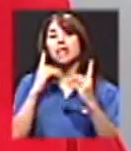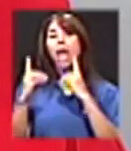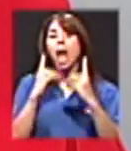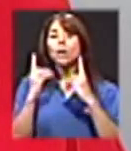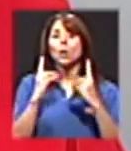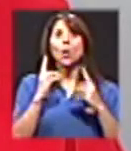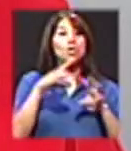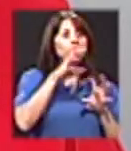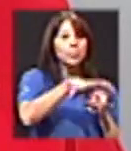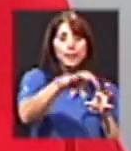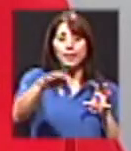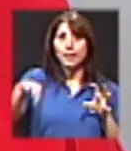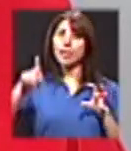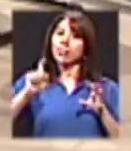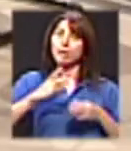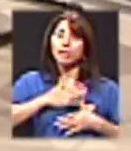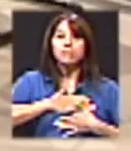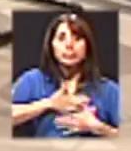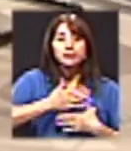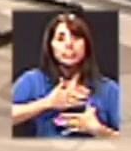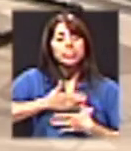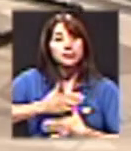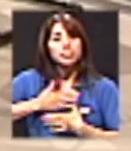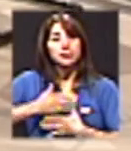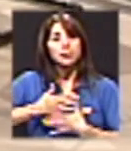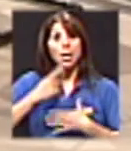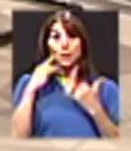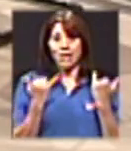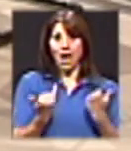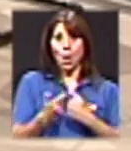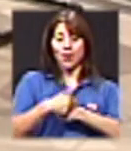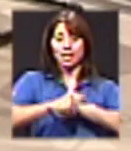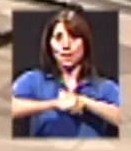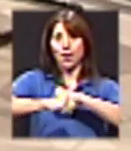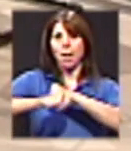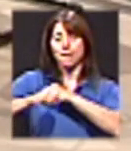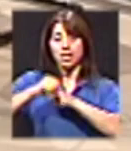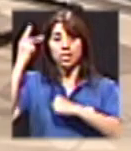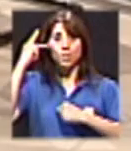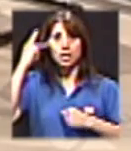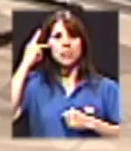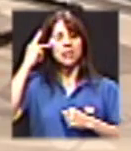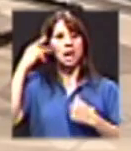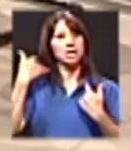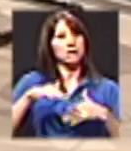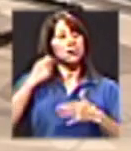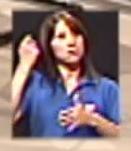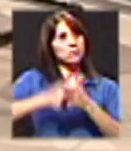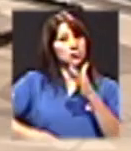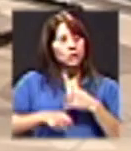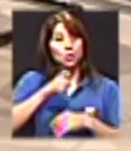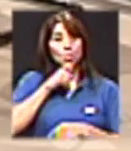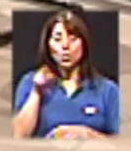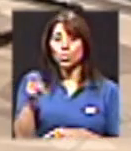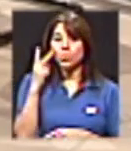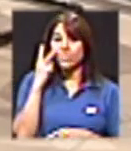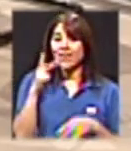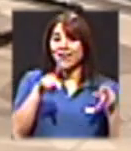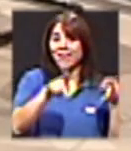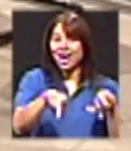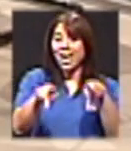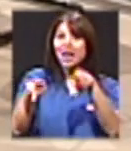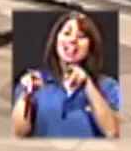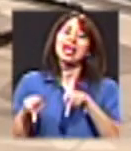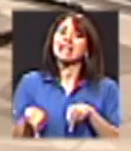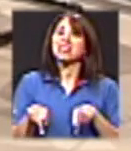partes, ¿verdad? Y ese tal vez es un llamado a la... Porque ahora en campaña política esto es duro, ¿verdad? Esto usted ve cómo la gente se maneja con